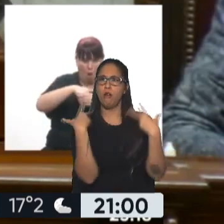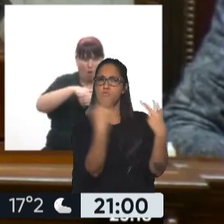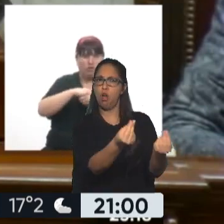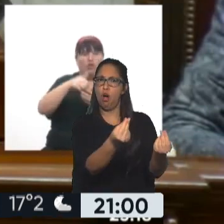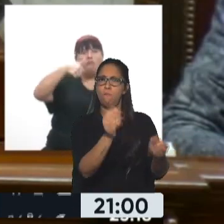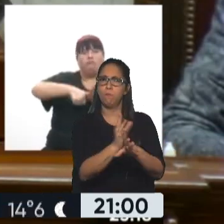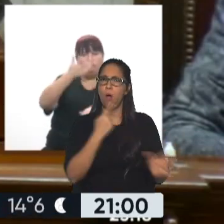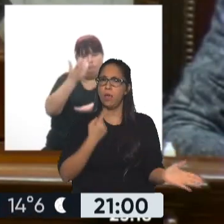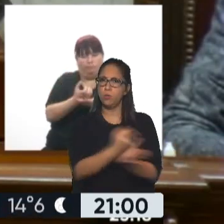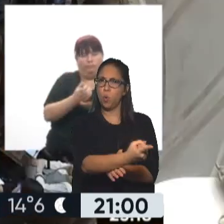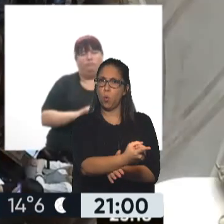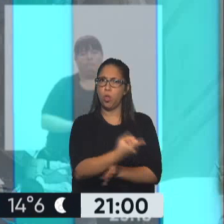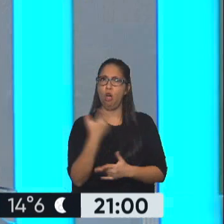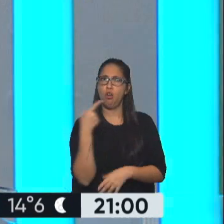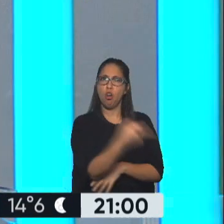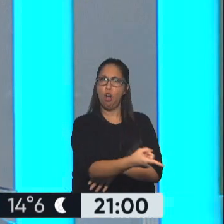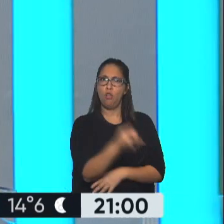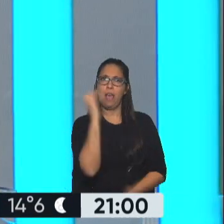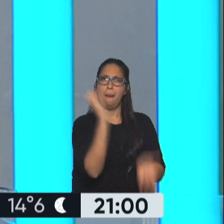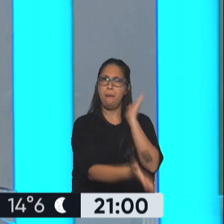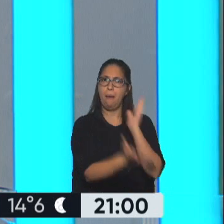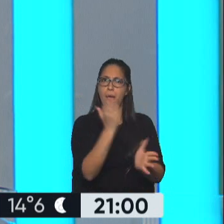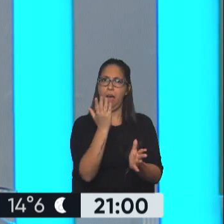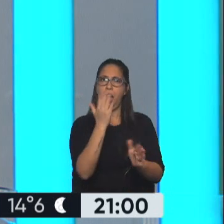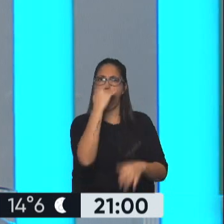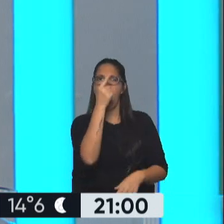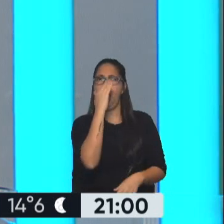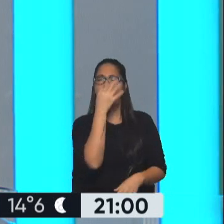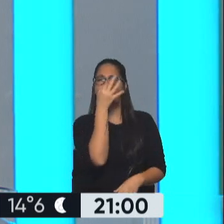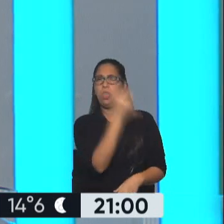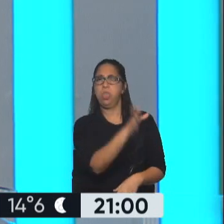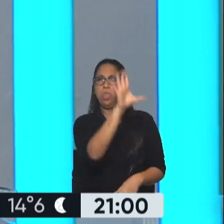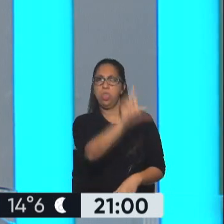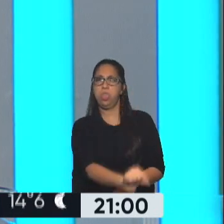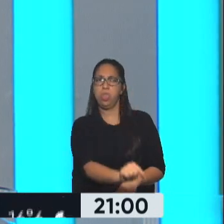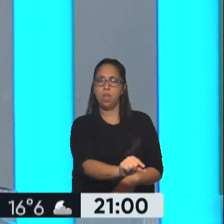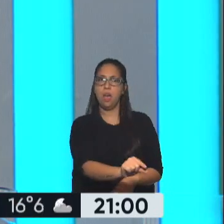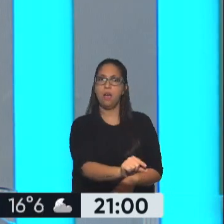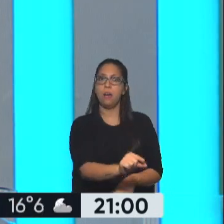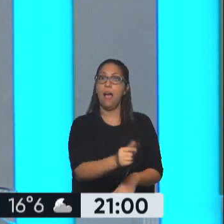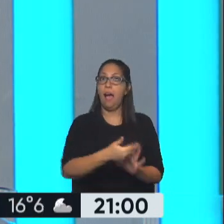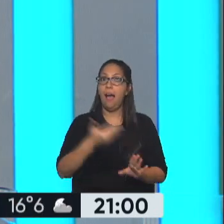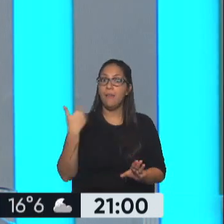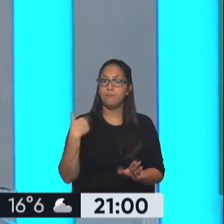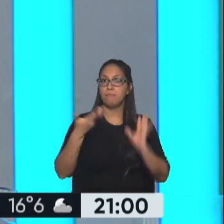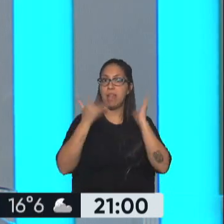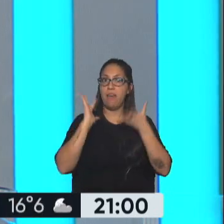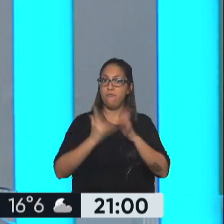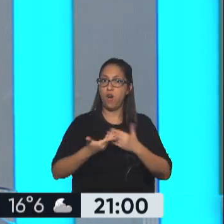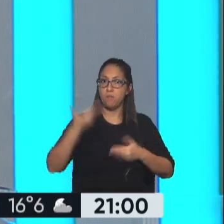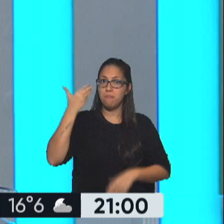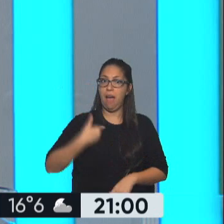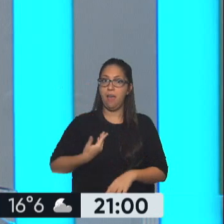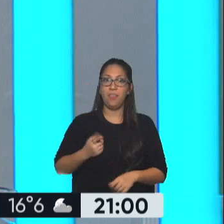la insultamos, la agredimos, la denigramos. El contrato inicial que tiene Javier Milei con